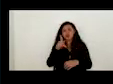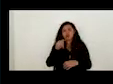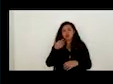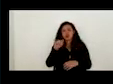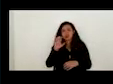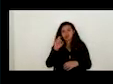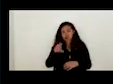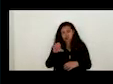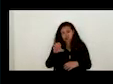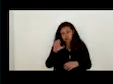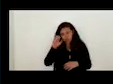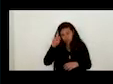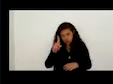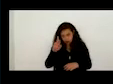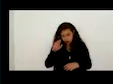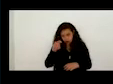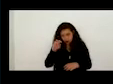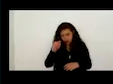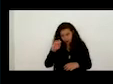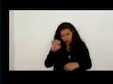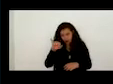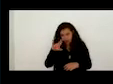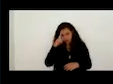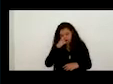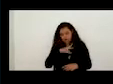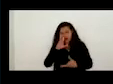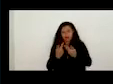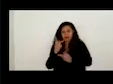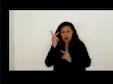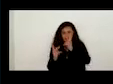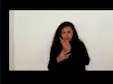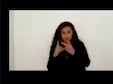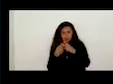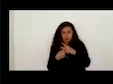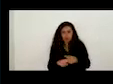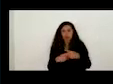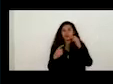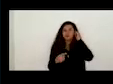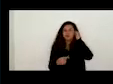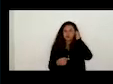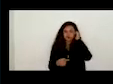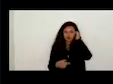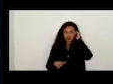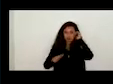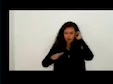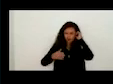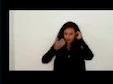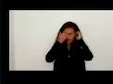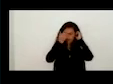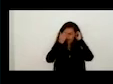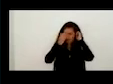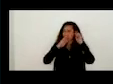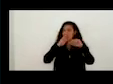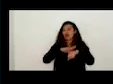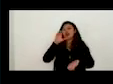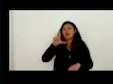vegetal, para la salud. Los más conocidos son las leguminosas, como cuáles, como el frijol,